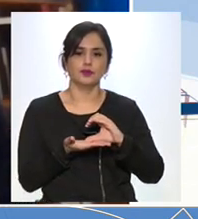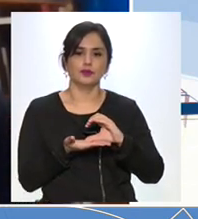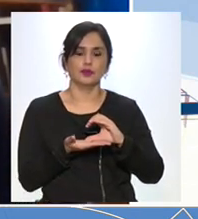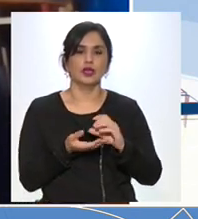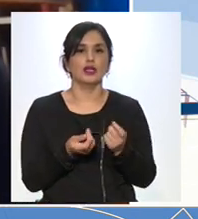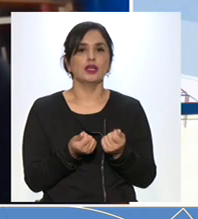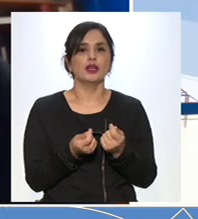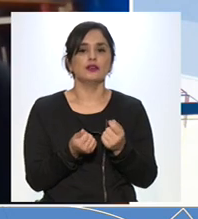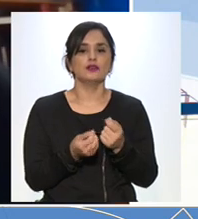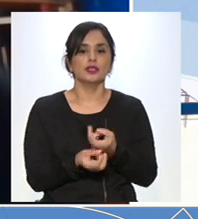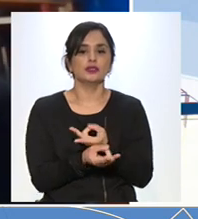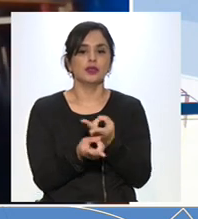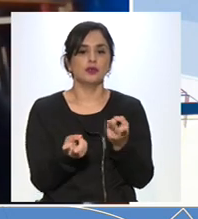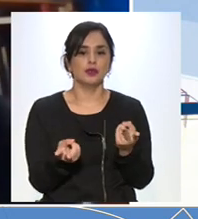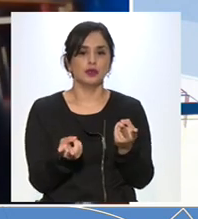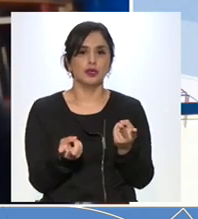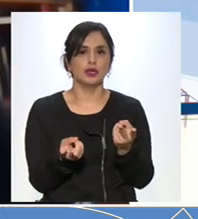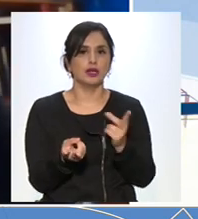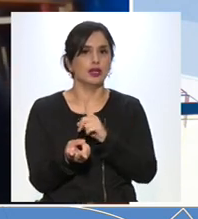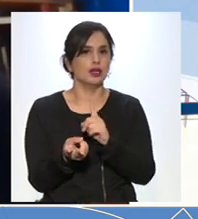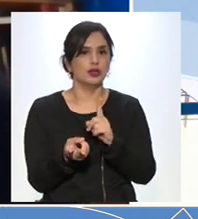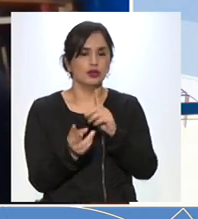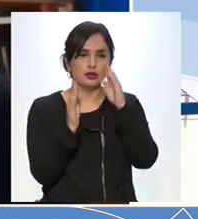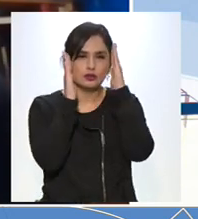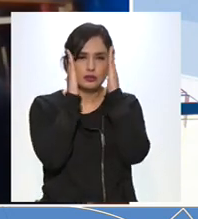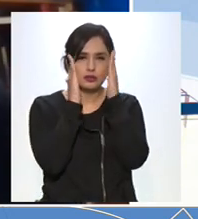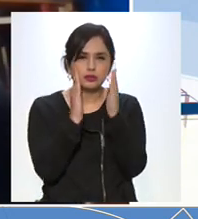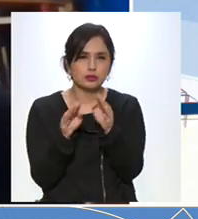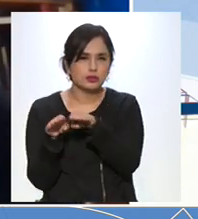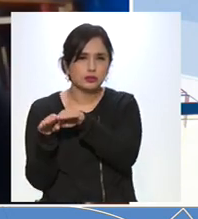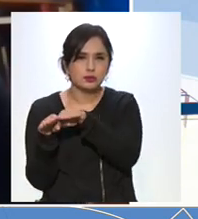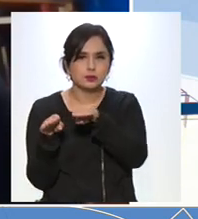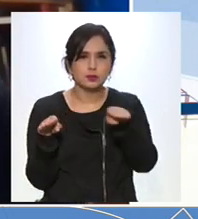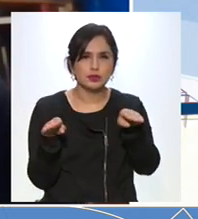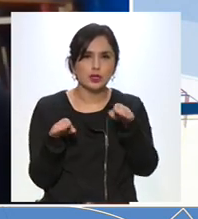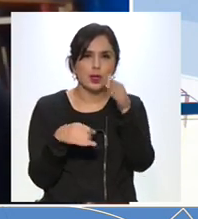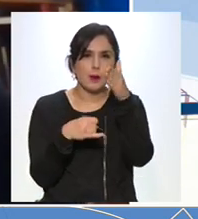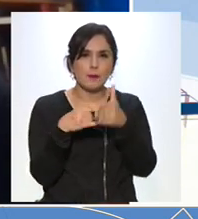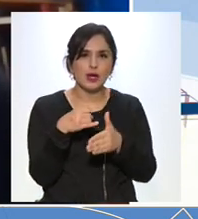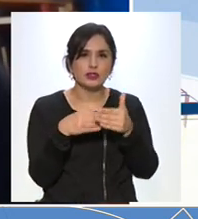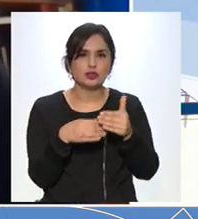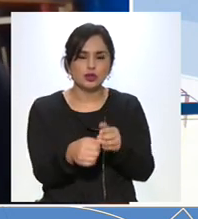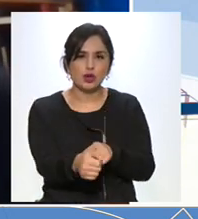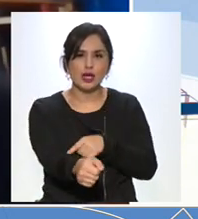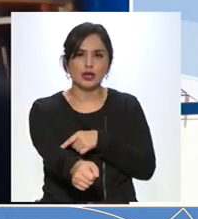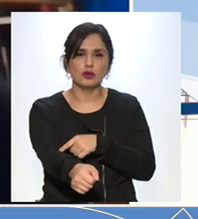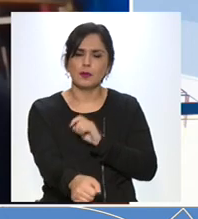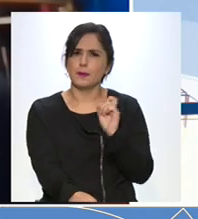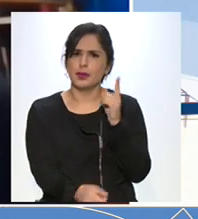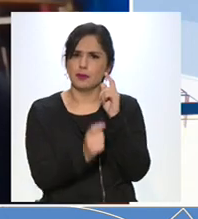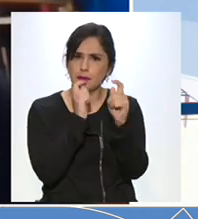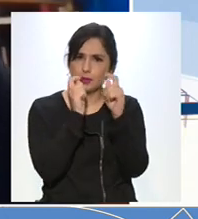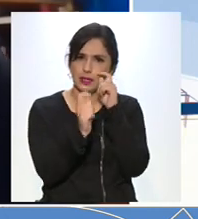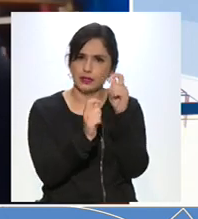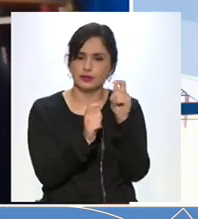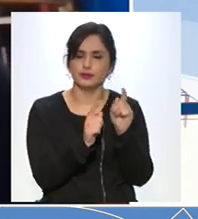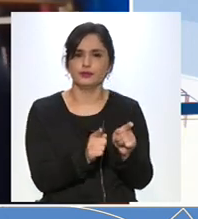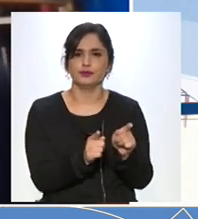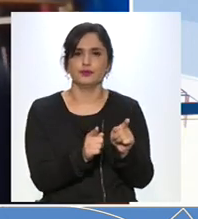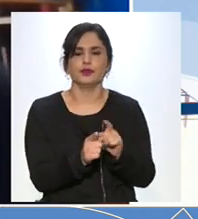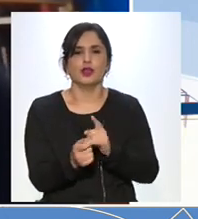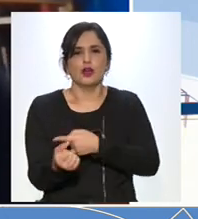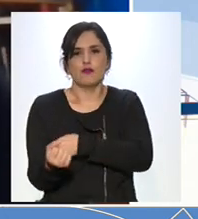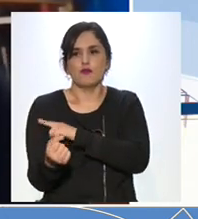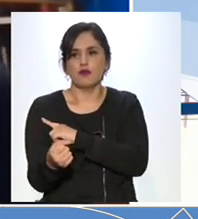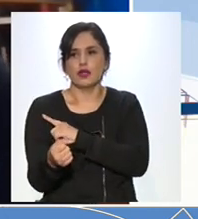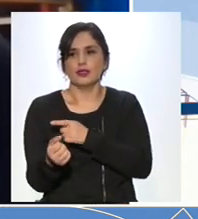finanzas públicas no entren en un rumbo estabilizador de largo plazo. Esa es la primer riesgo. Y que haya una fuerte